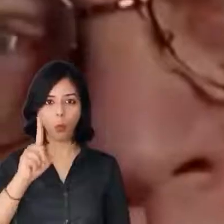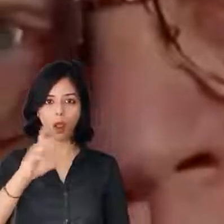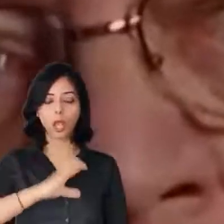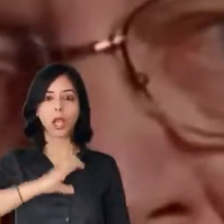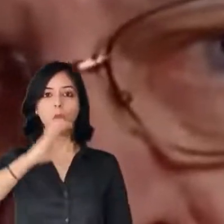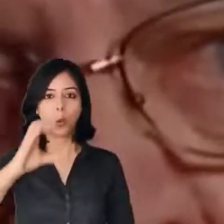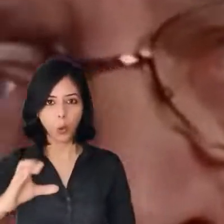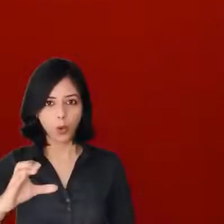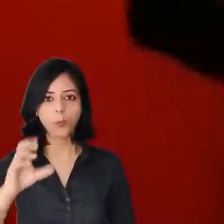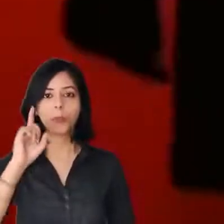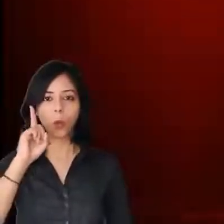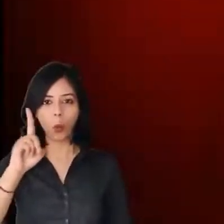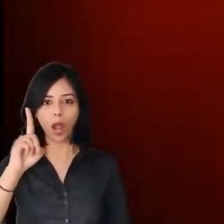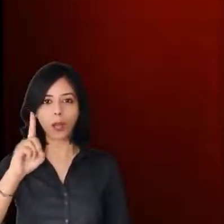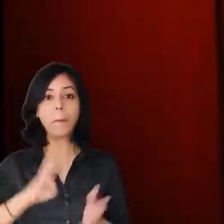para situarlo en la escena.